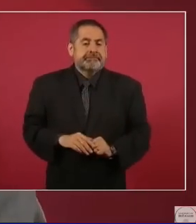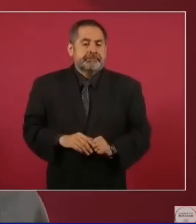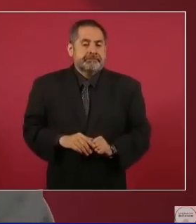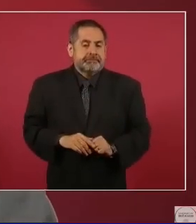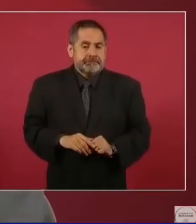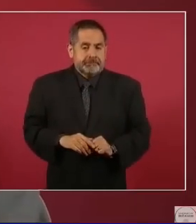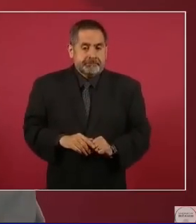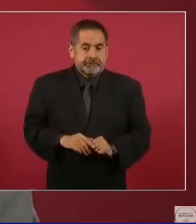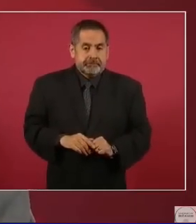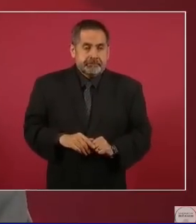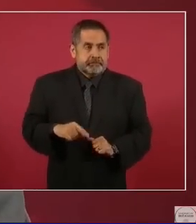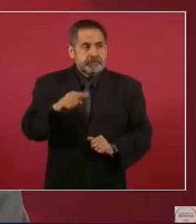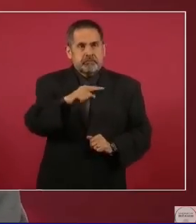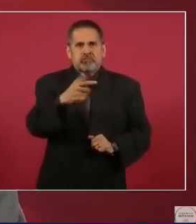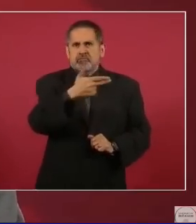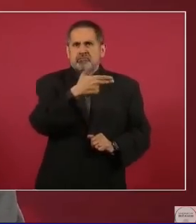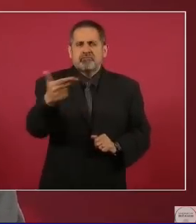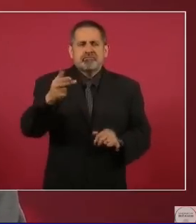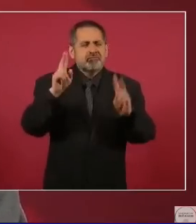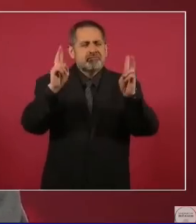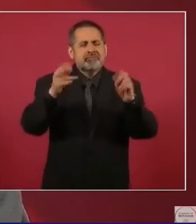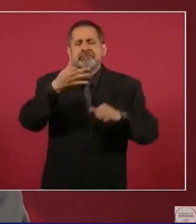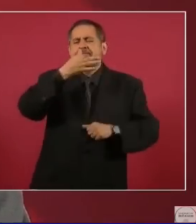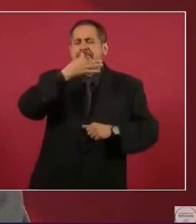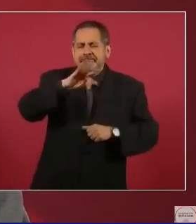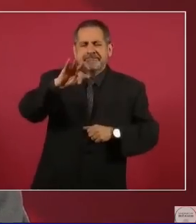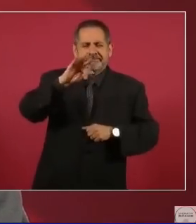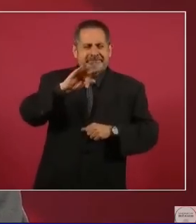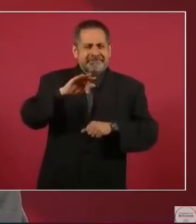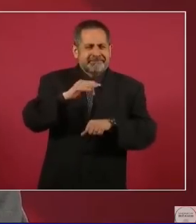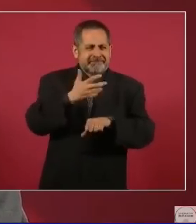y un hotel Fiesta Americana